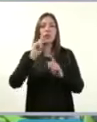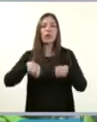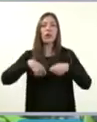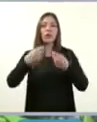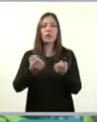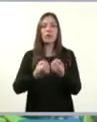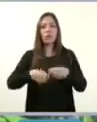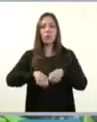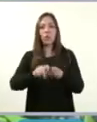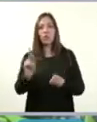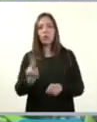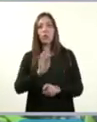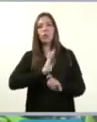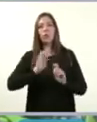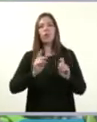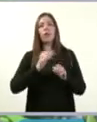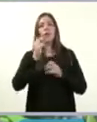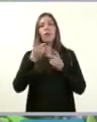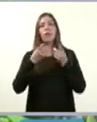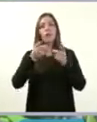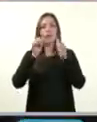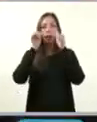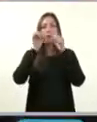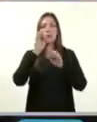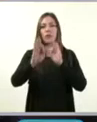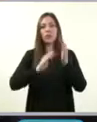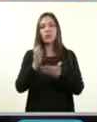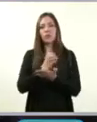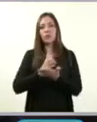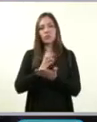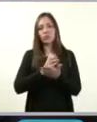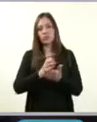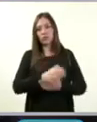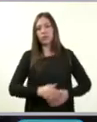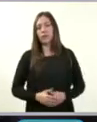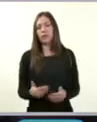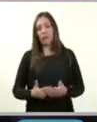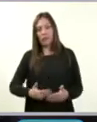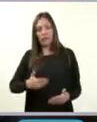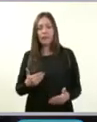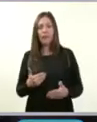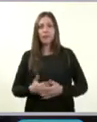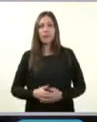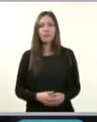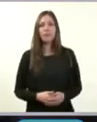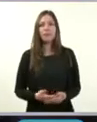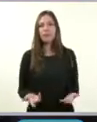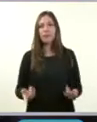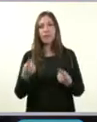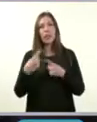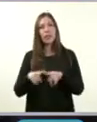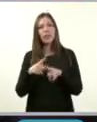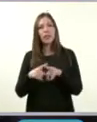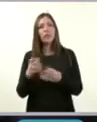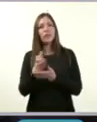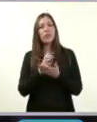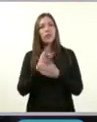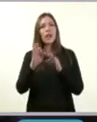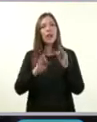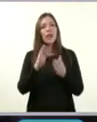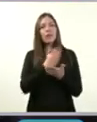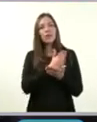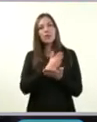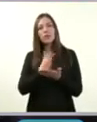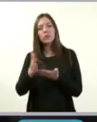Seguro Popular para que reciban su tratamiento a tiempo. Ahora, de este tipo de tratamientos, ¿no? Según yo creo que las necesidades de cada